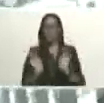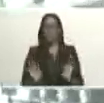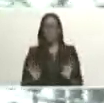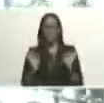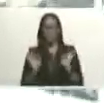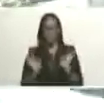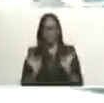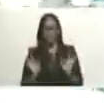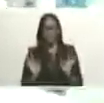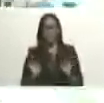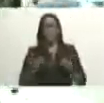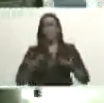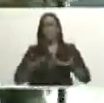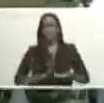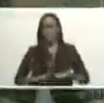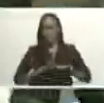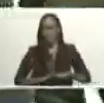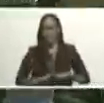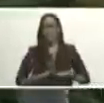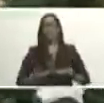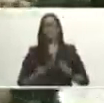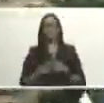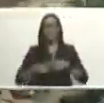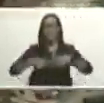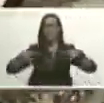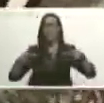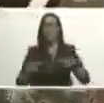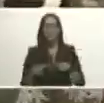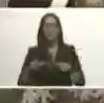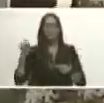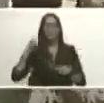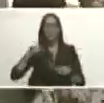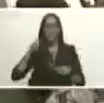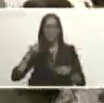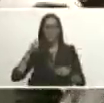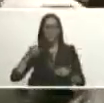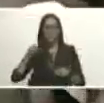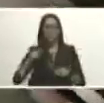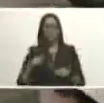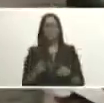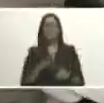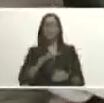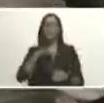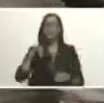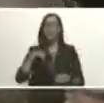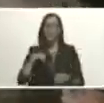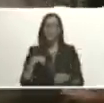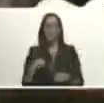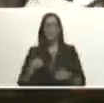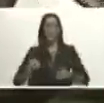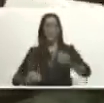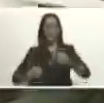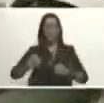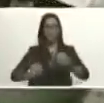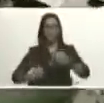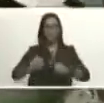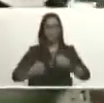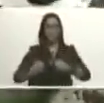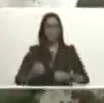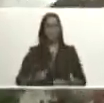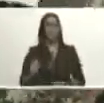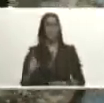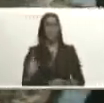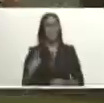su peso, su dimensión, su ensamblaje, necesita, es requerido para nosotros que los conductores en primera mano utilicen